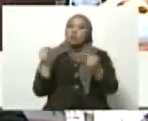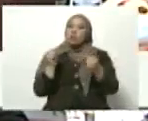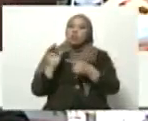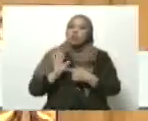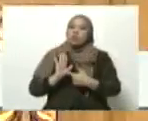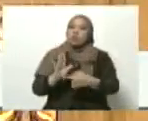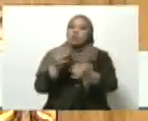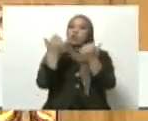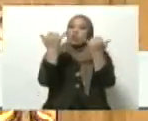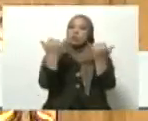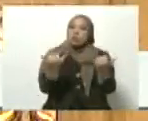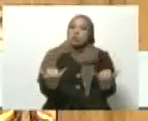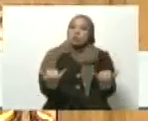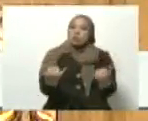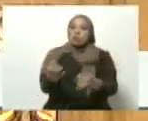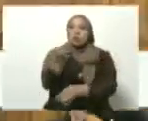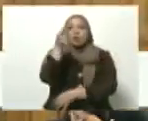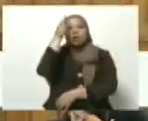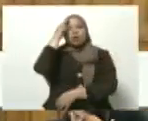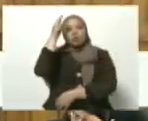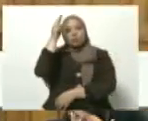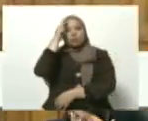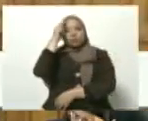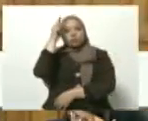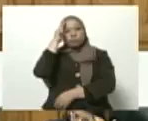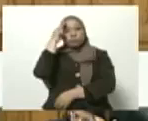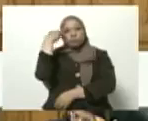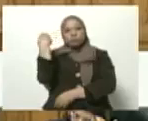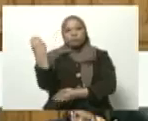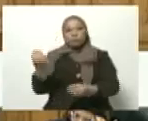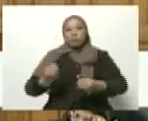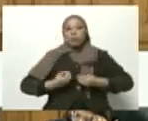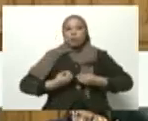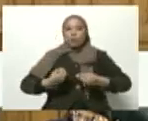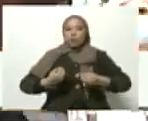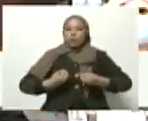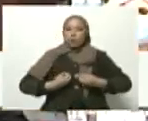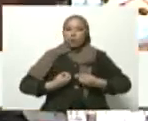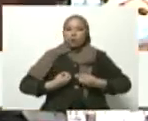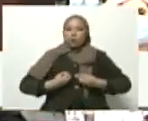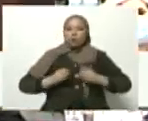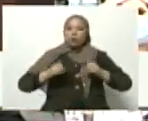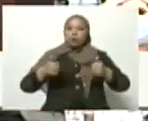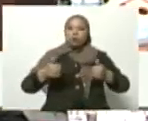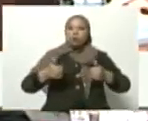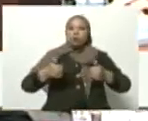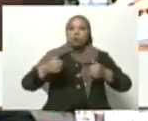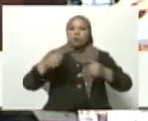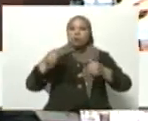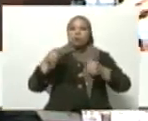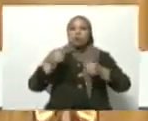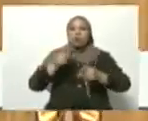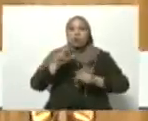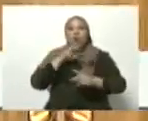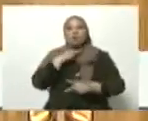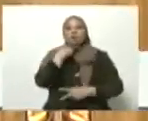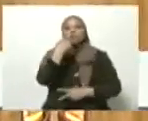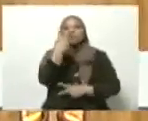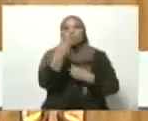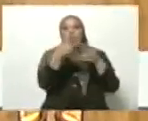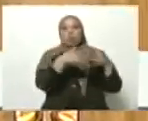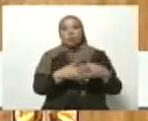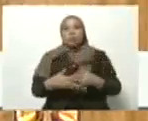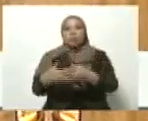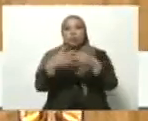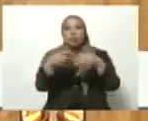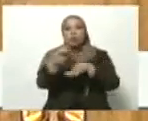representa ya la razón que le dio vida en su momento de ser el interlocutor de los Estados Unidos